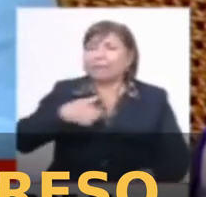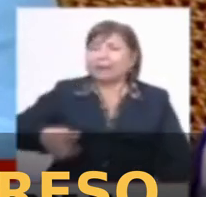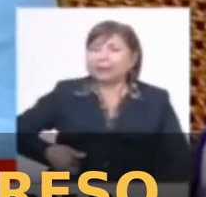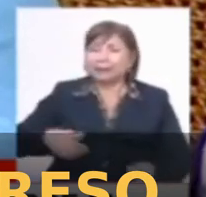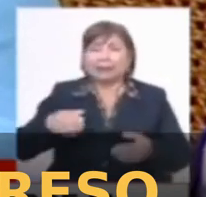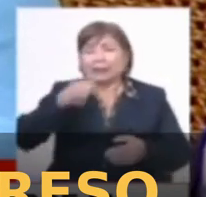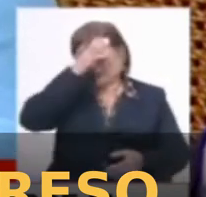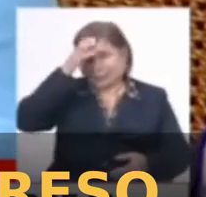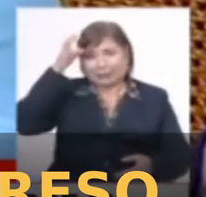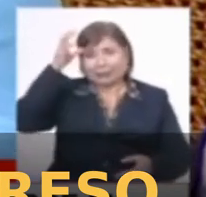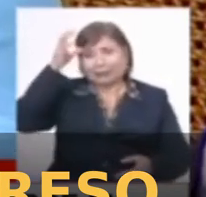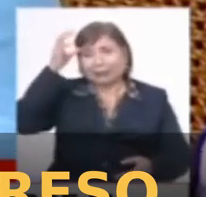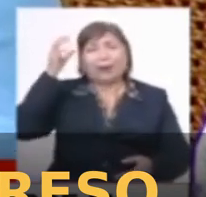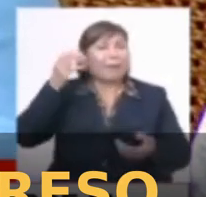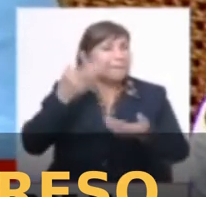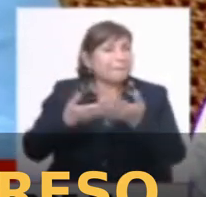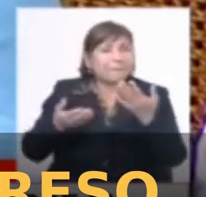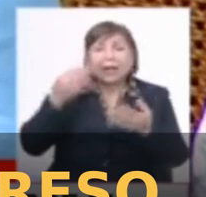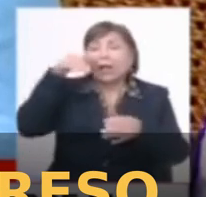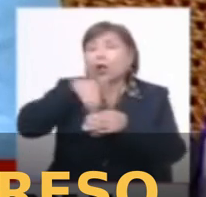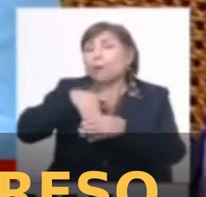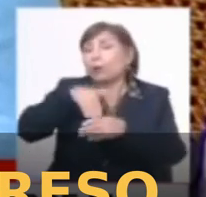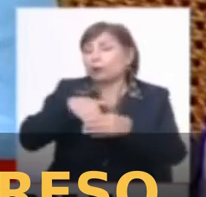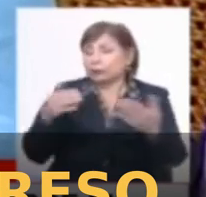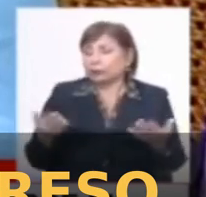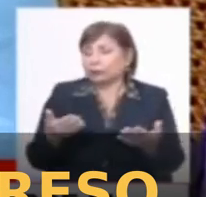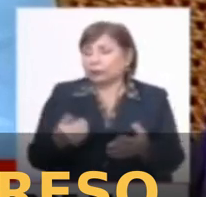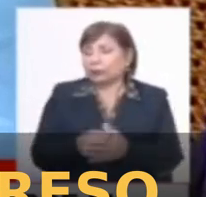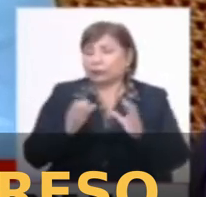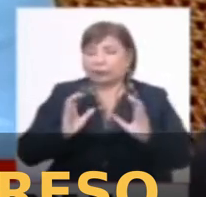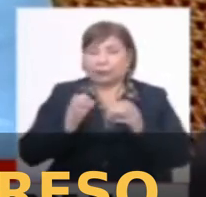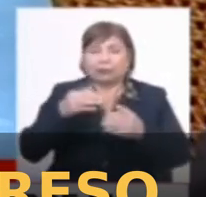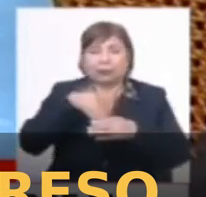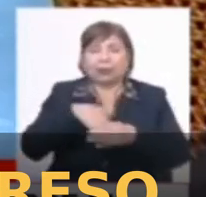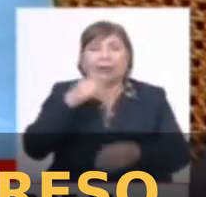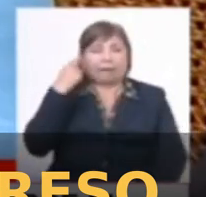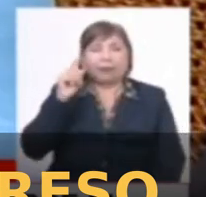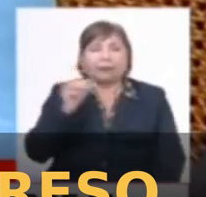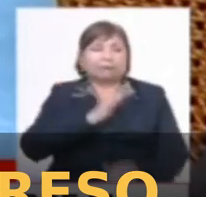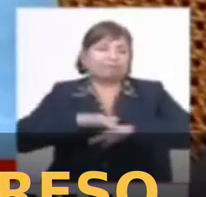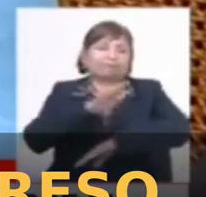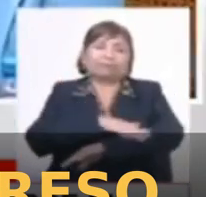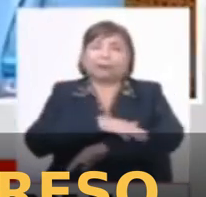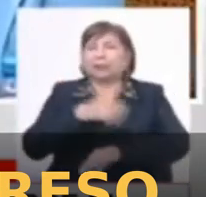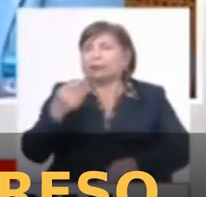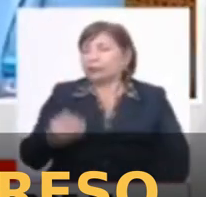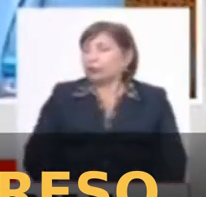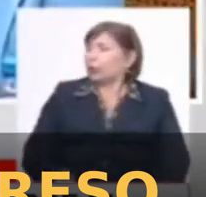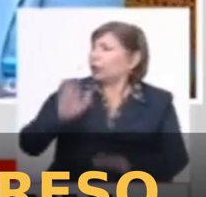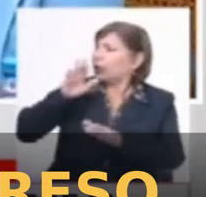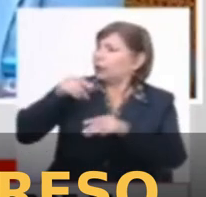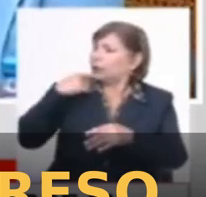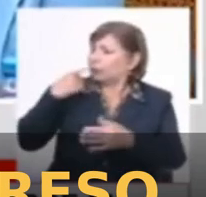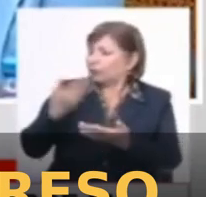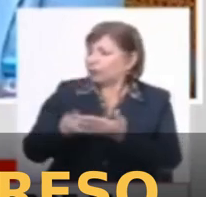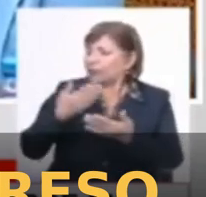Castillo para los votos que se dan aquí en el Congreso a favor de ellos. A ver, necesito que